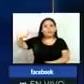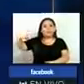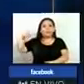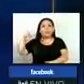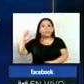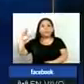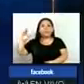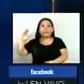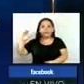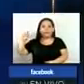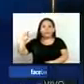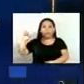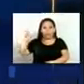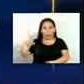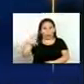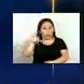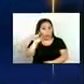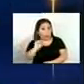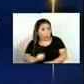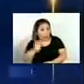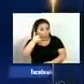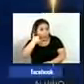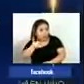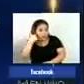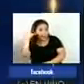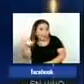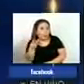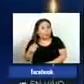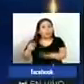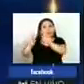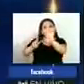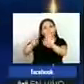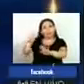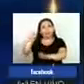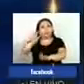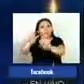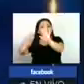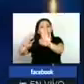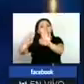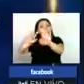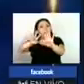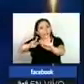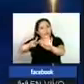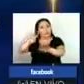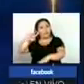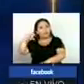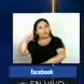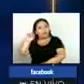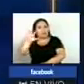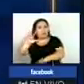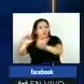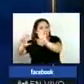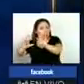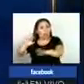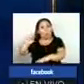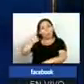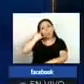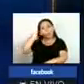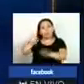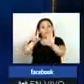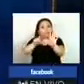Figueroa. Usted puede llamar a los números telefónicos 7127 4058 o al número telefónico